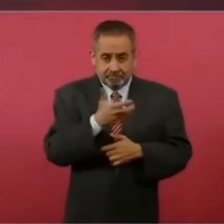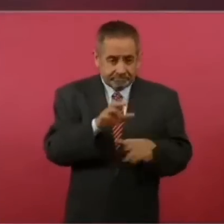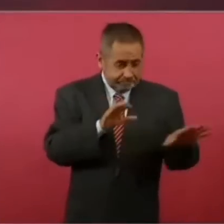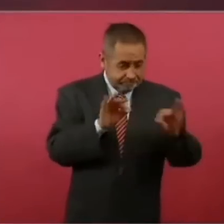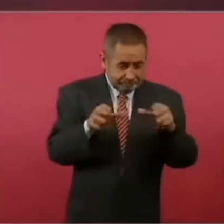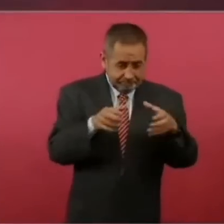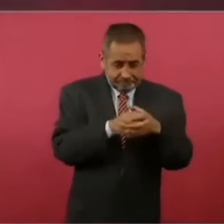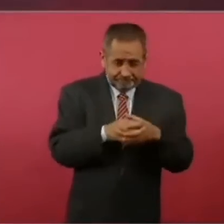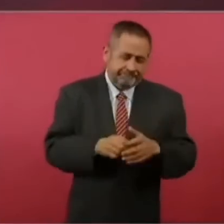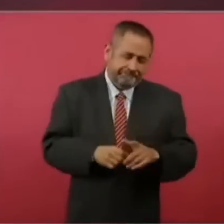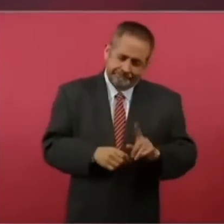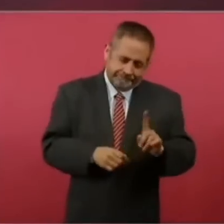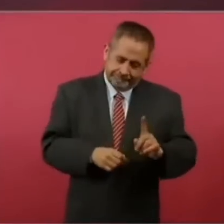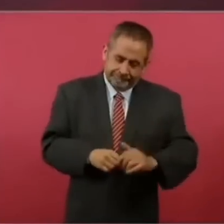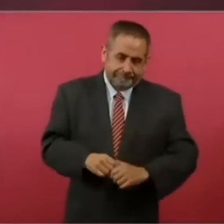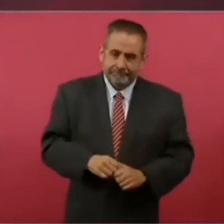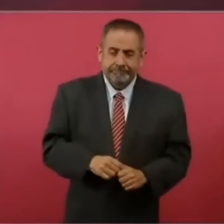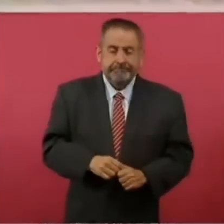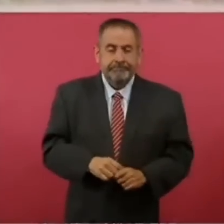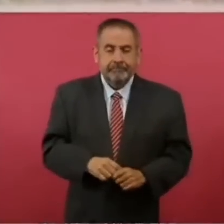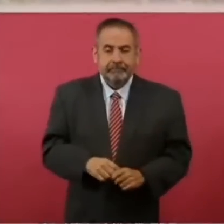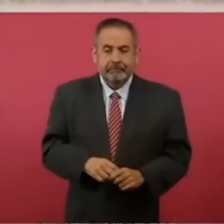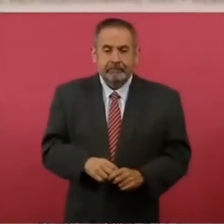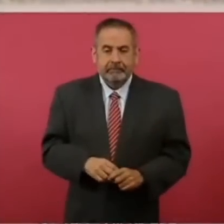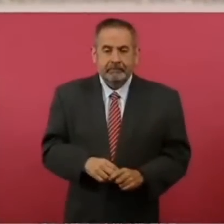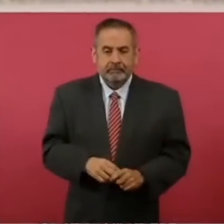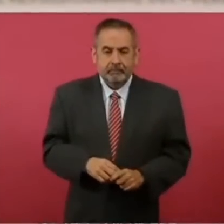porque eso hay que aclararlo.